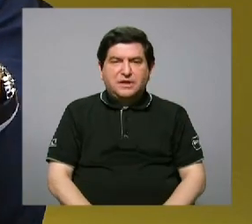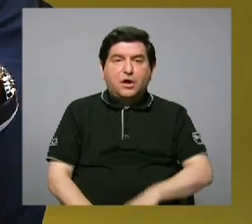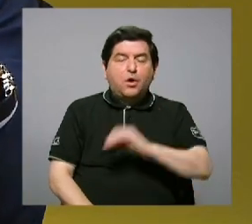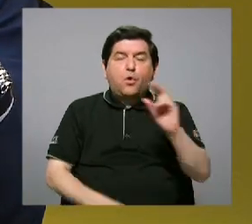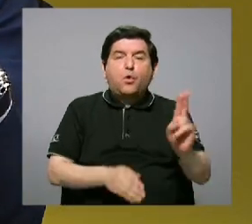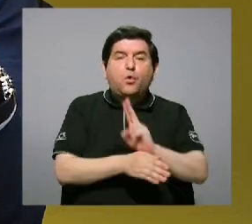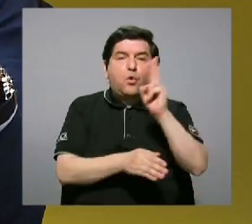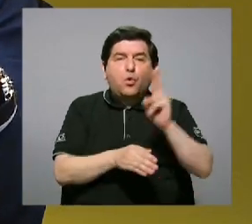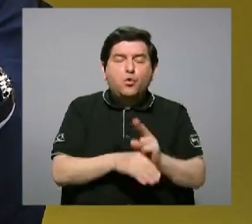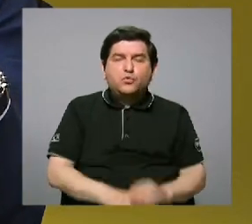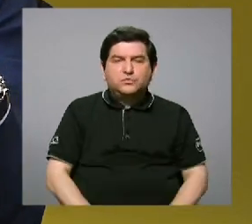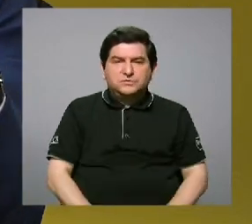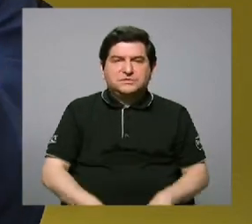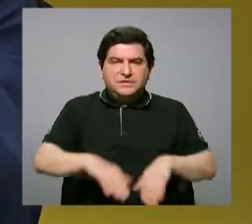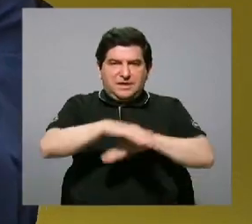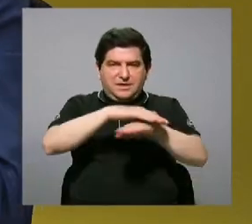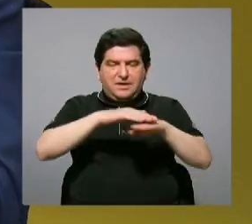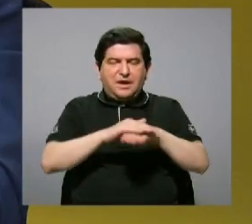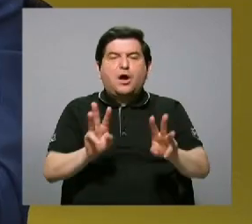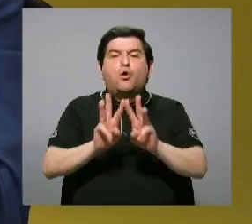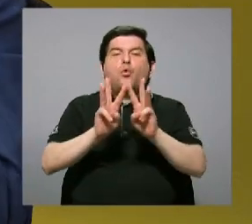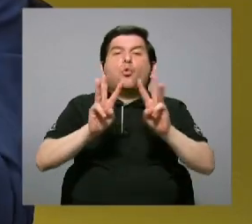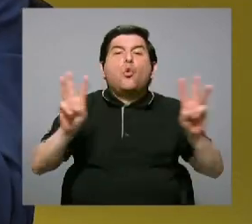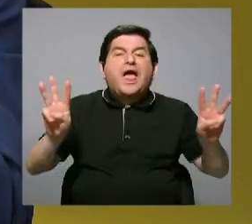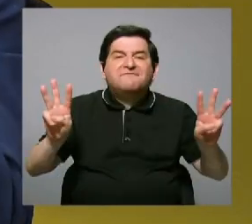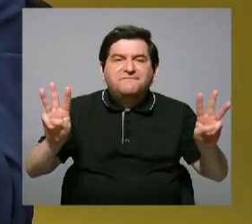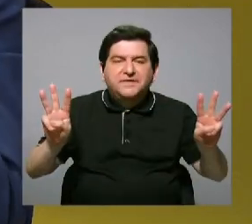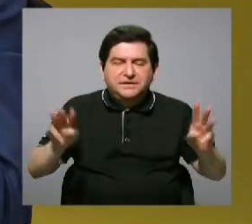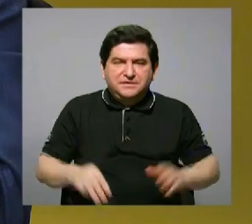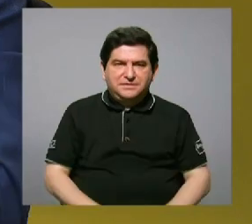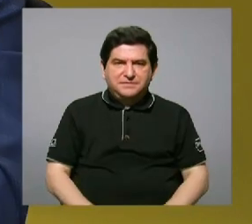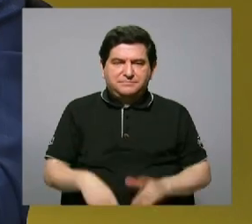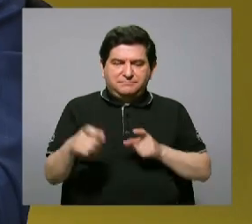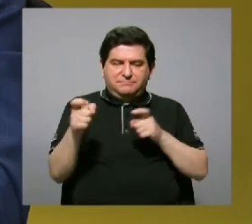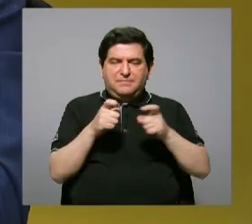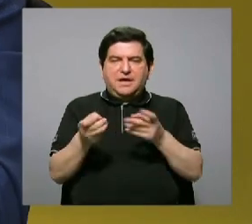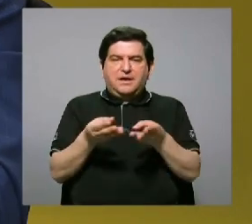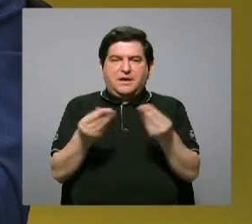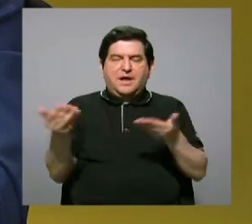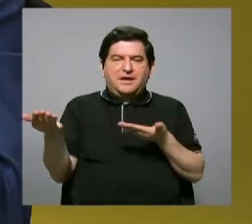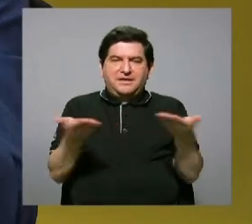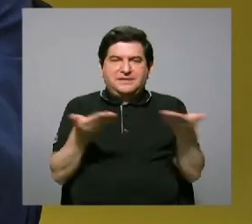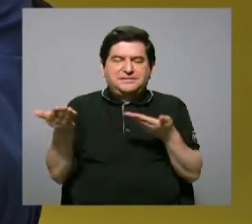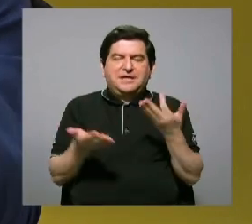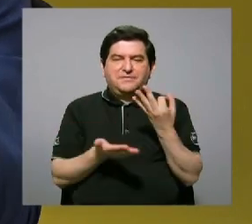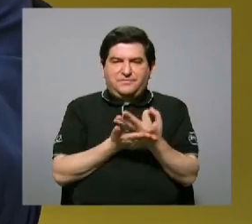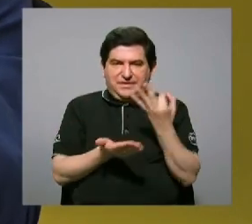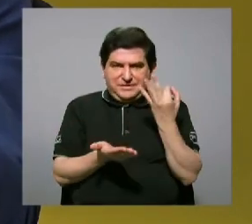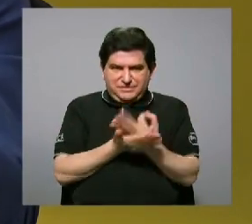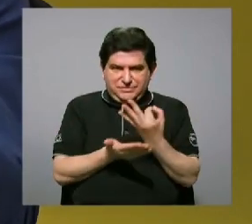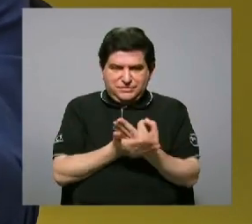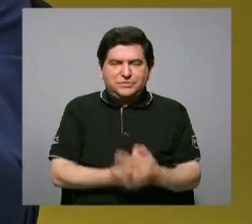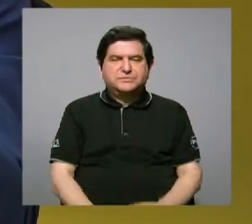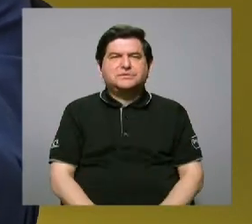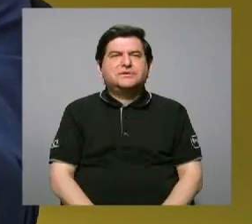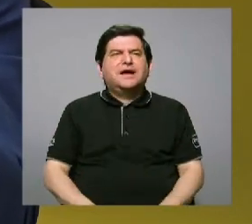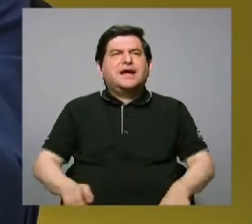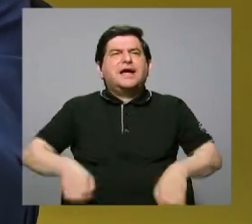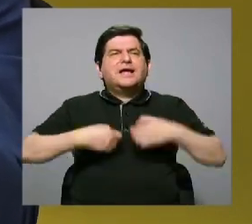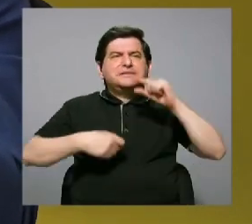uso de plataformas web para manejar productos y servicios financieros. Hay un